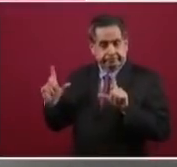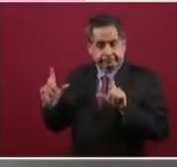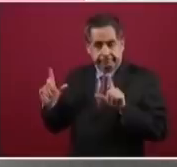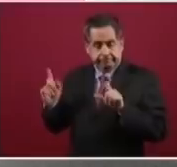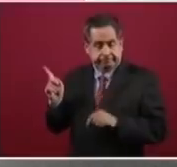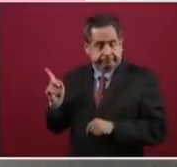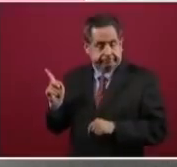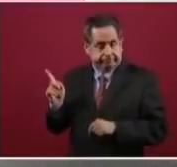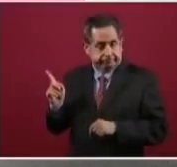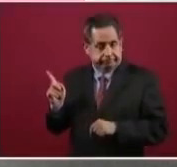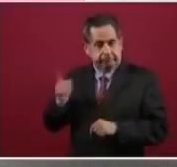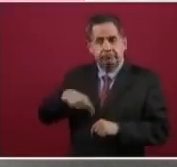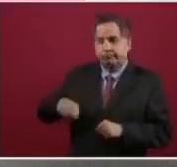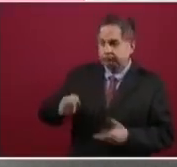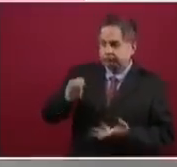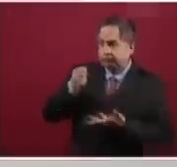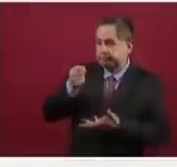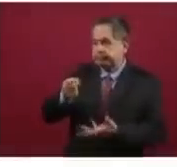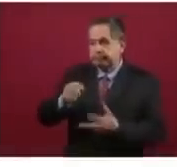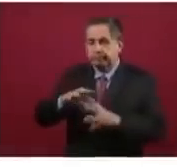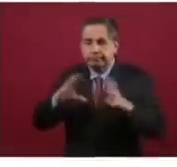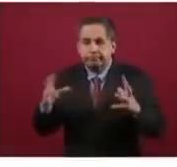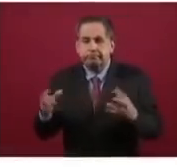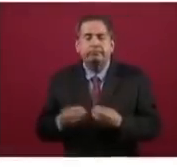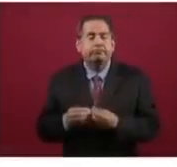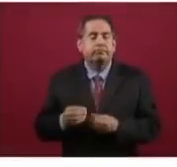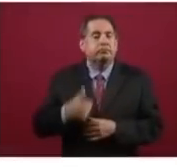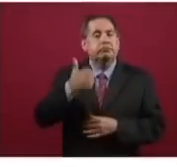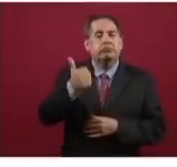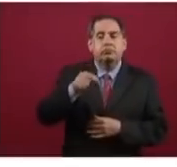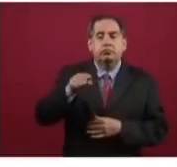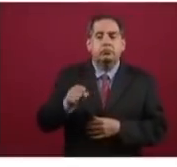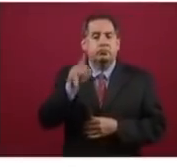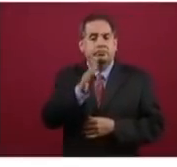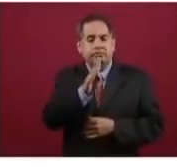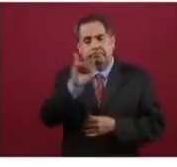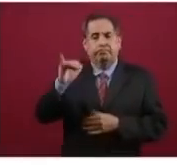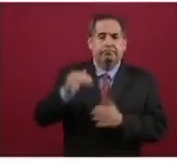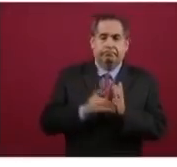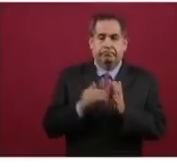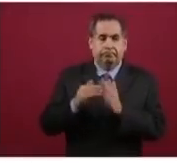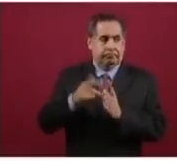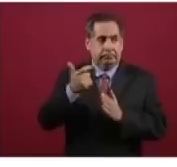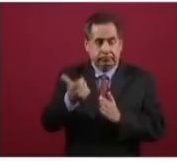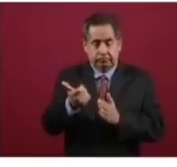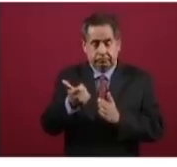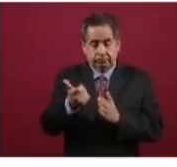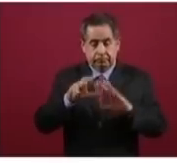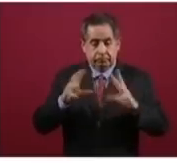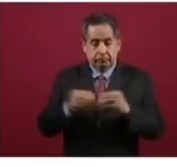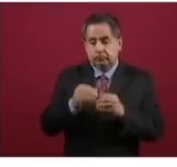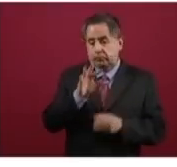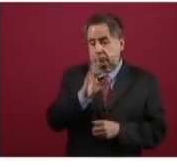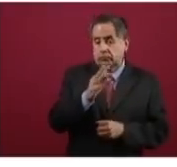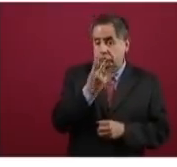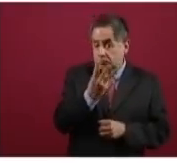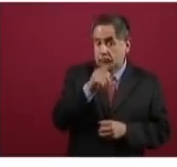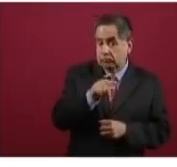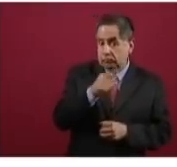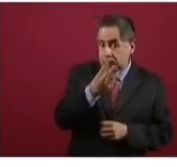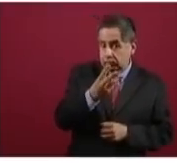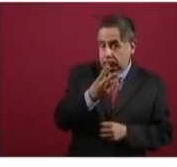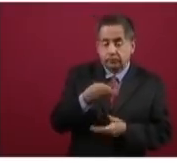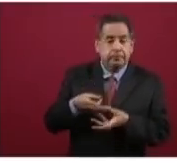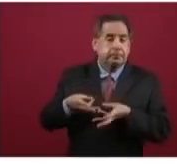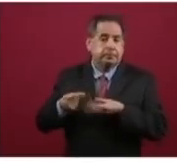el presupuesto total que son eso es casi como yo decía 6.1 billones de pesos de los cuales 4.3 billones son de